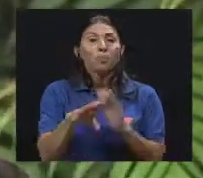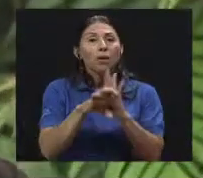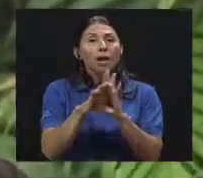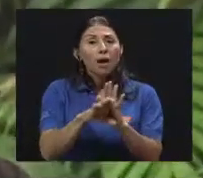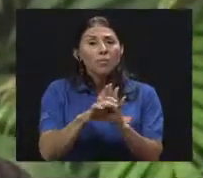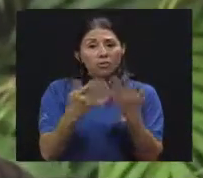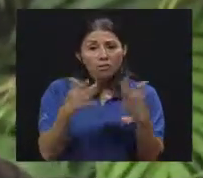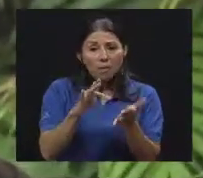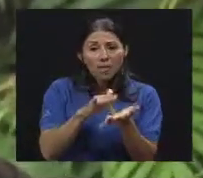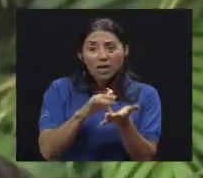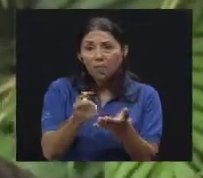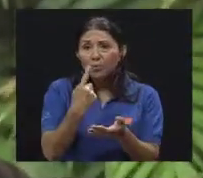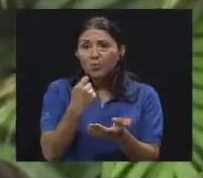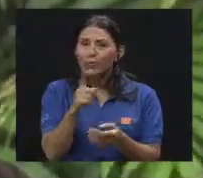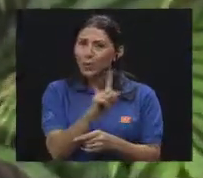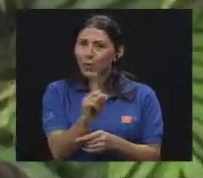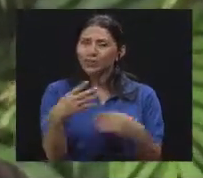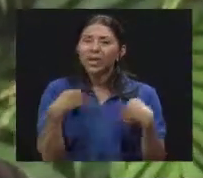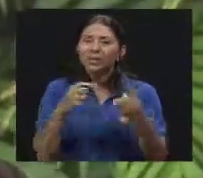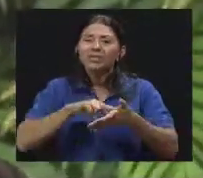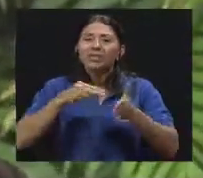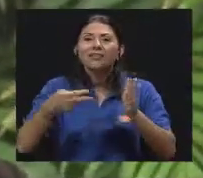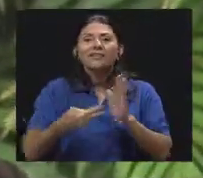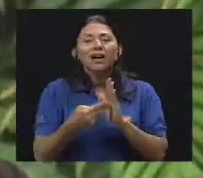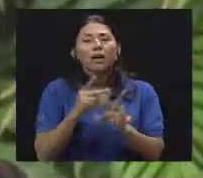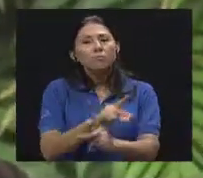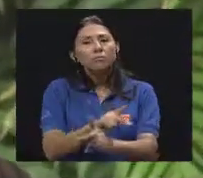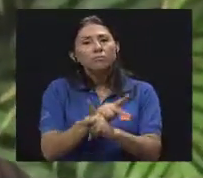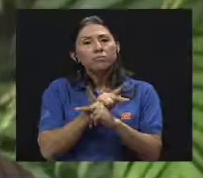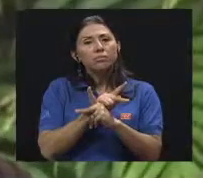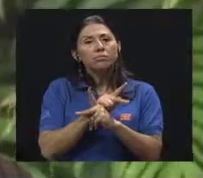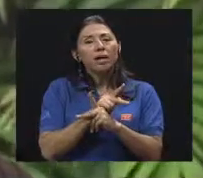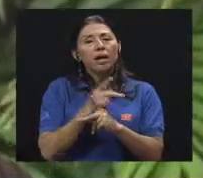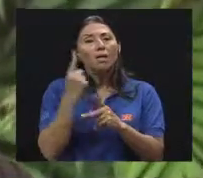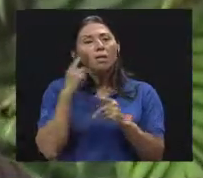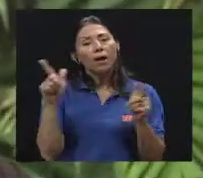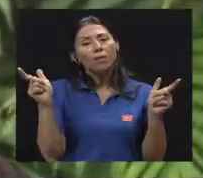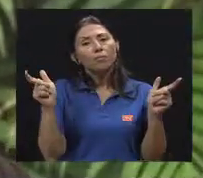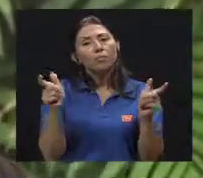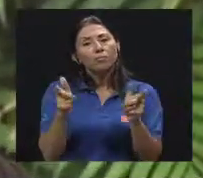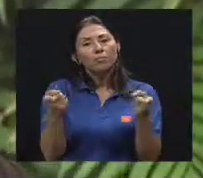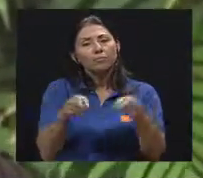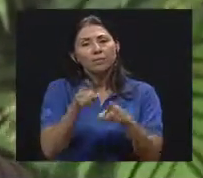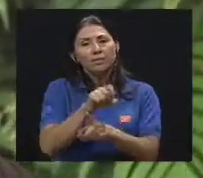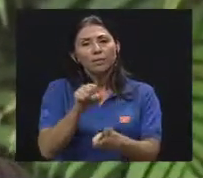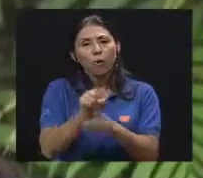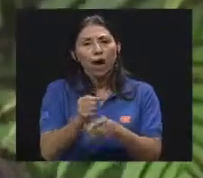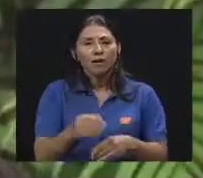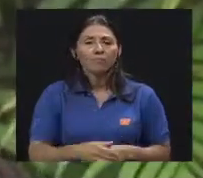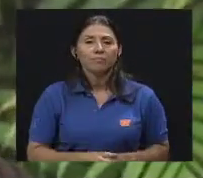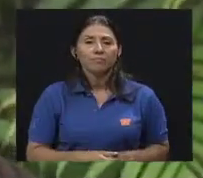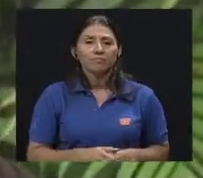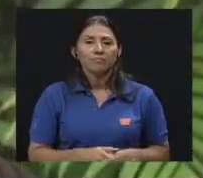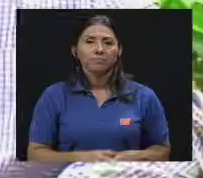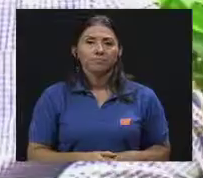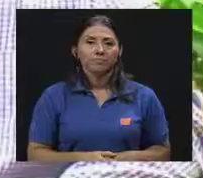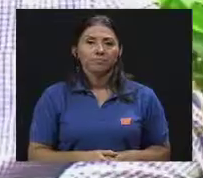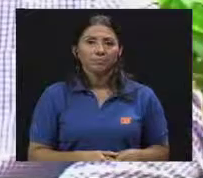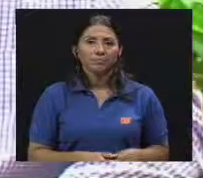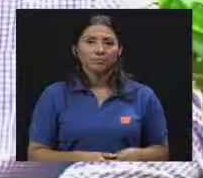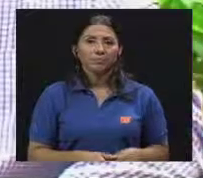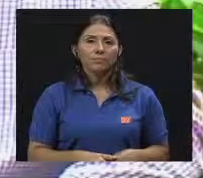recetar medicamentos, sino más bien que se pueda trabajar desde un enfoque preventivo para tratar de minimizar todas estas situaciones. Uh-huh.